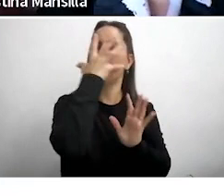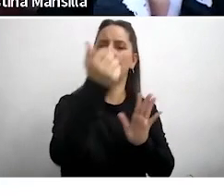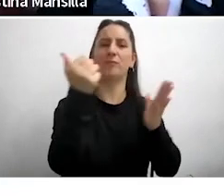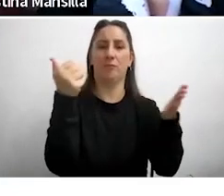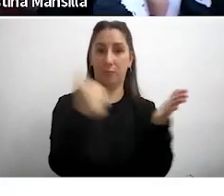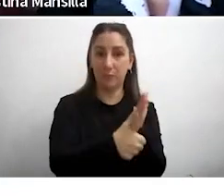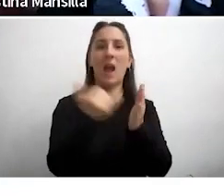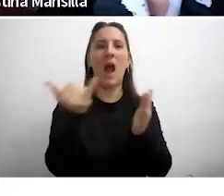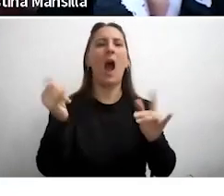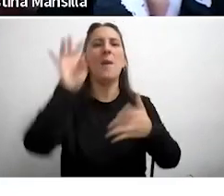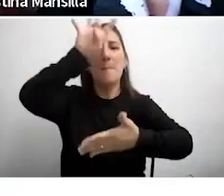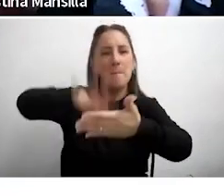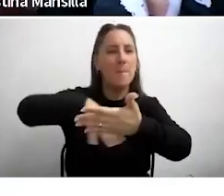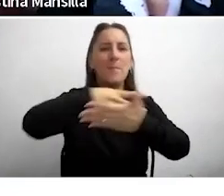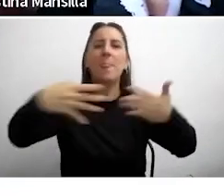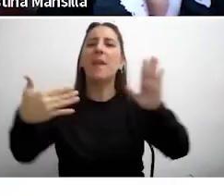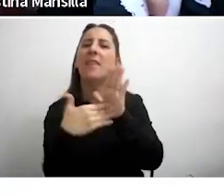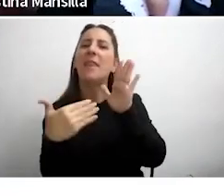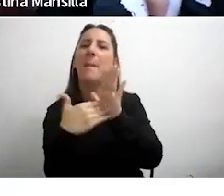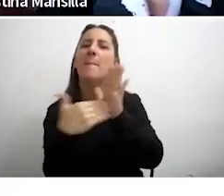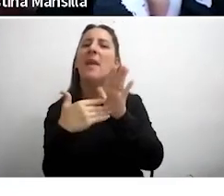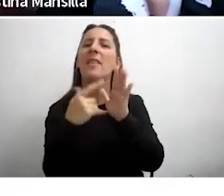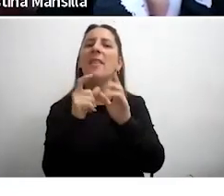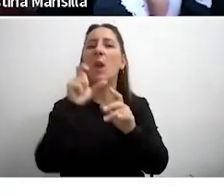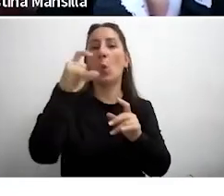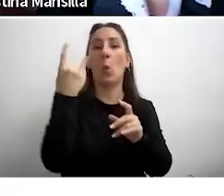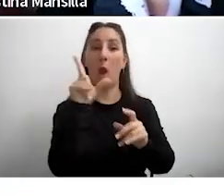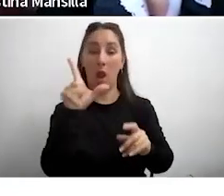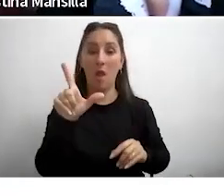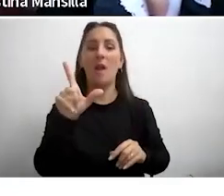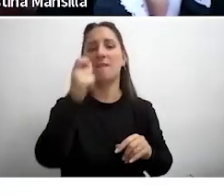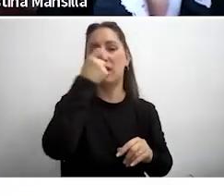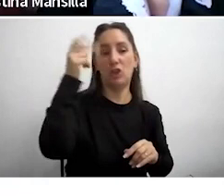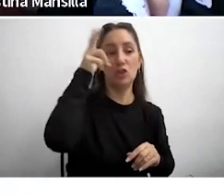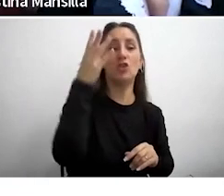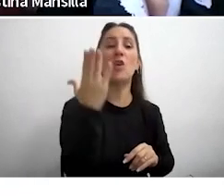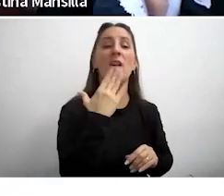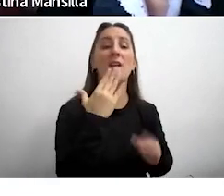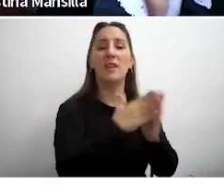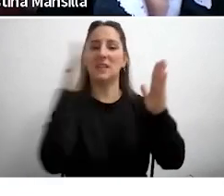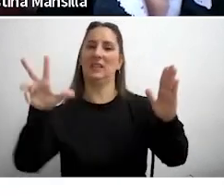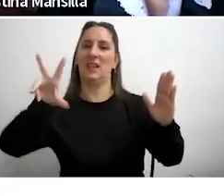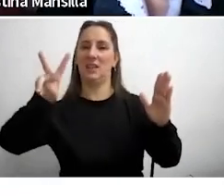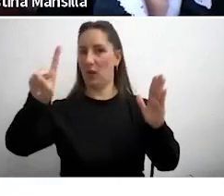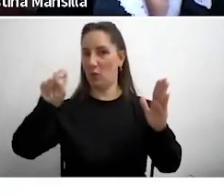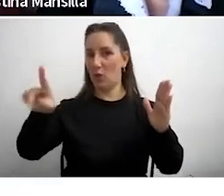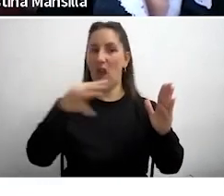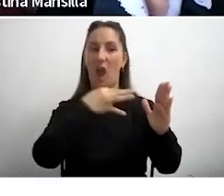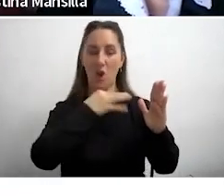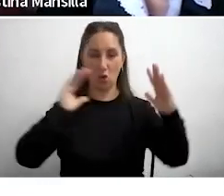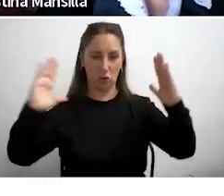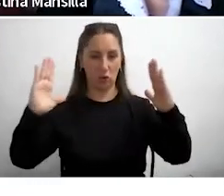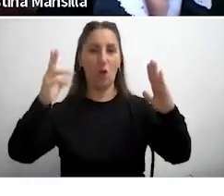calendario dependiendo del dígito verificador de la CUIT entre el 28 de abril y el 31 de agosto